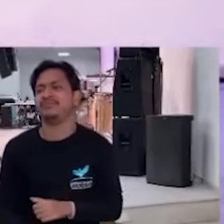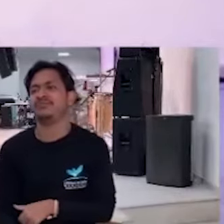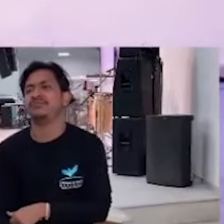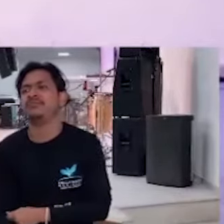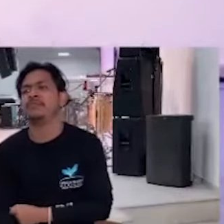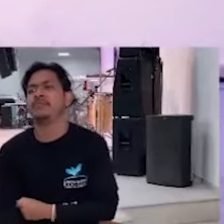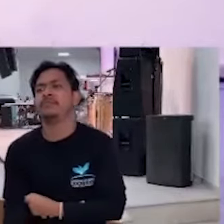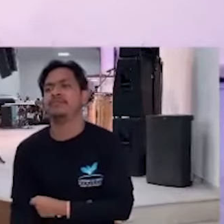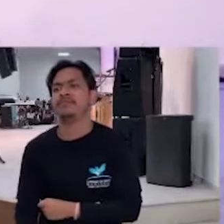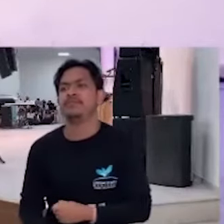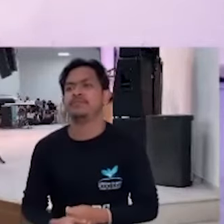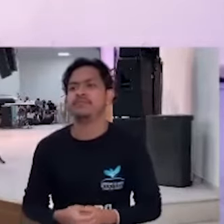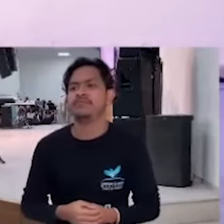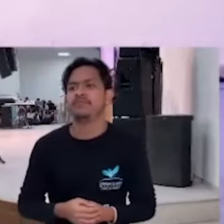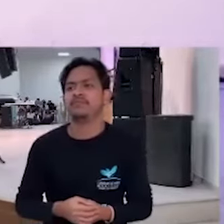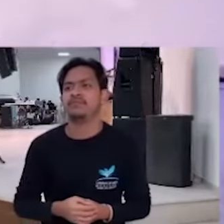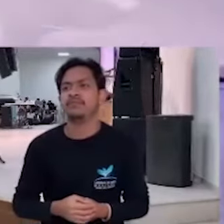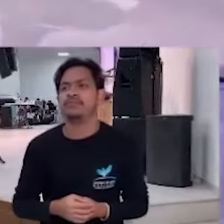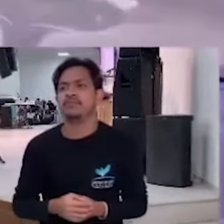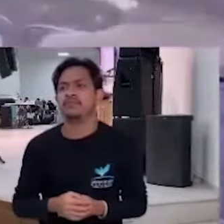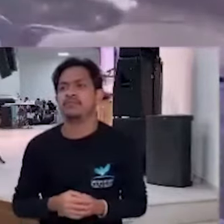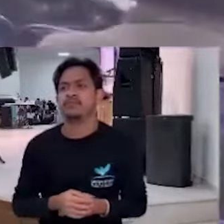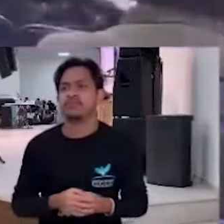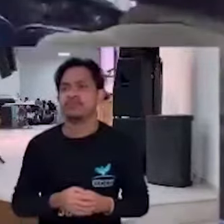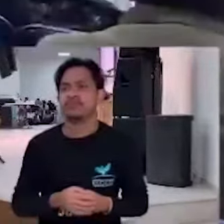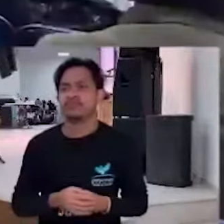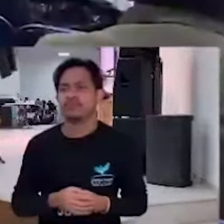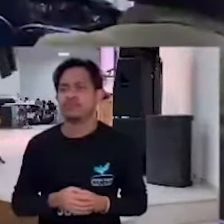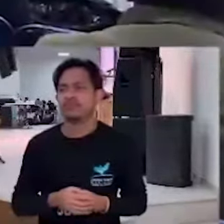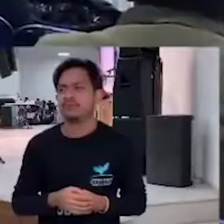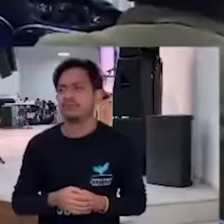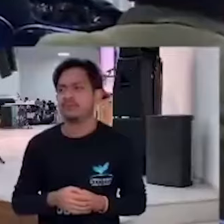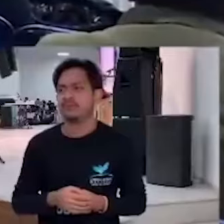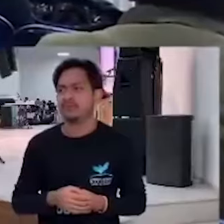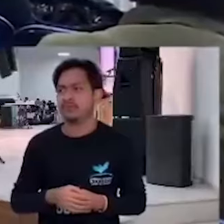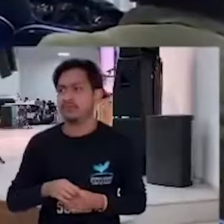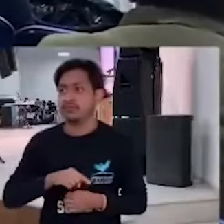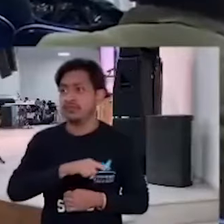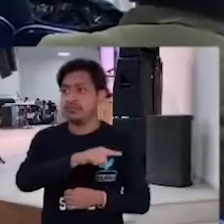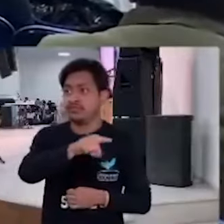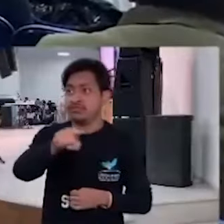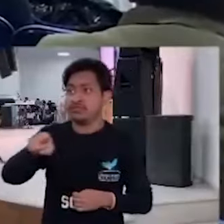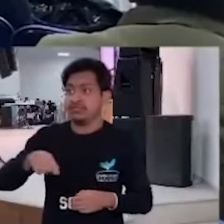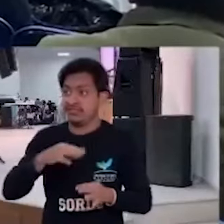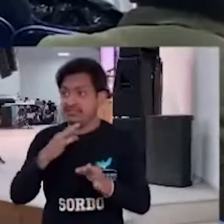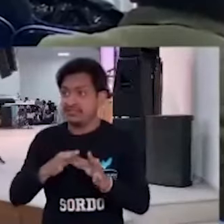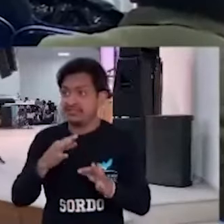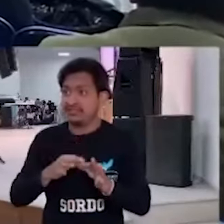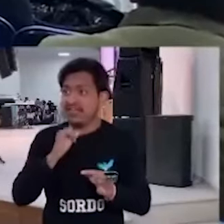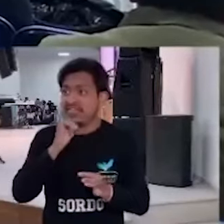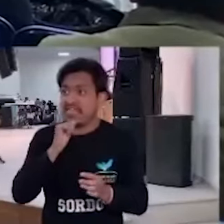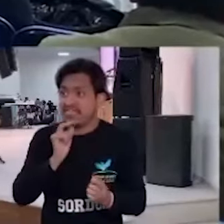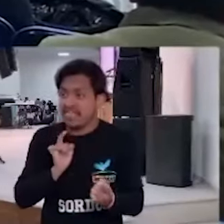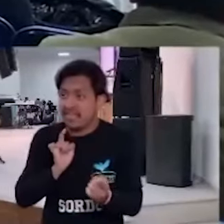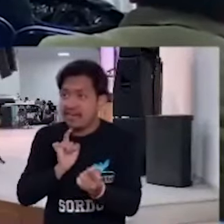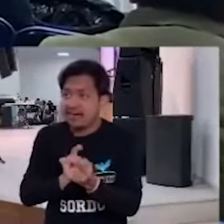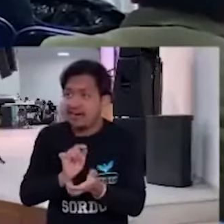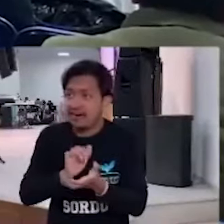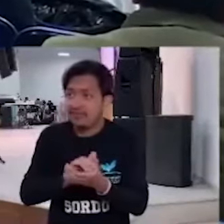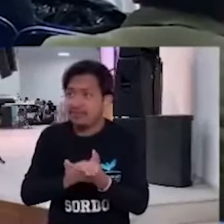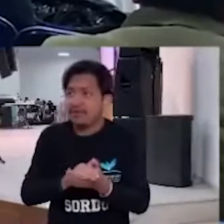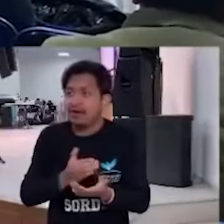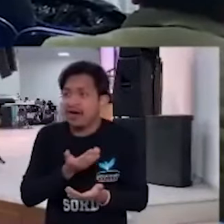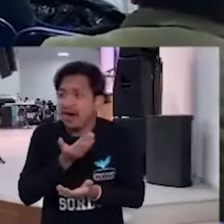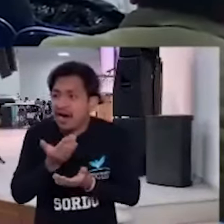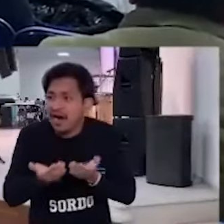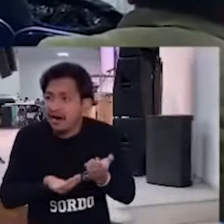repito, una puerta de intimidad para que se acerque la persona incorrecta. Entonces, una forma de